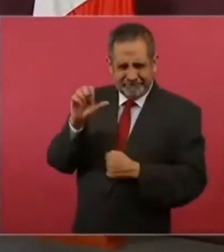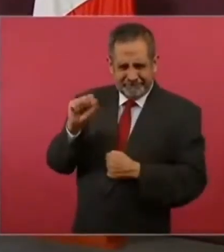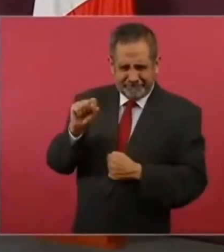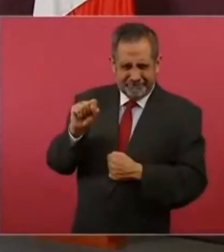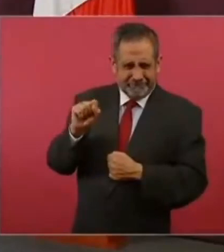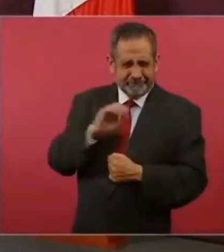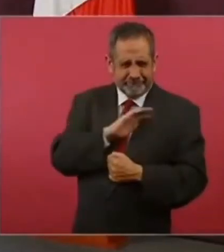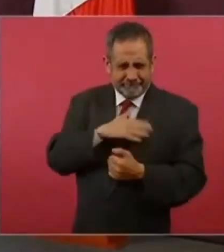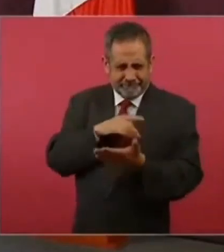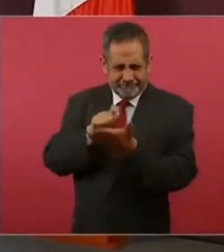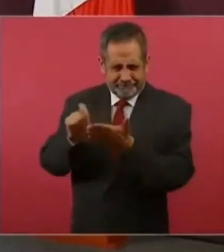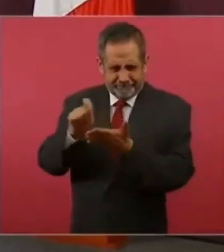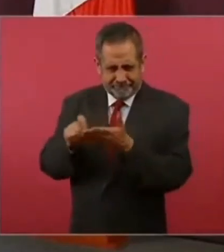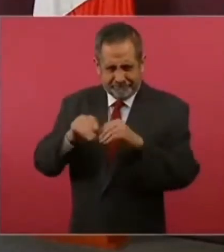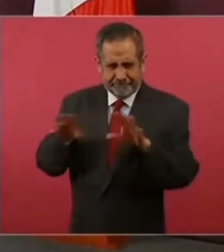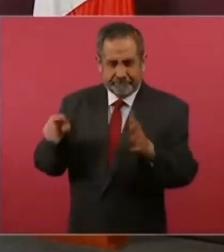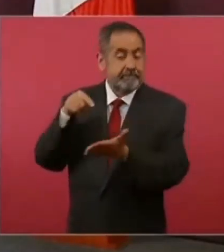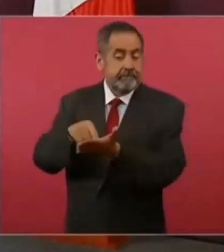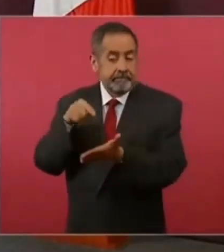de El País